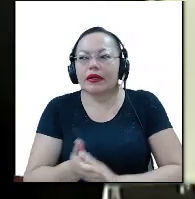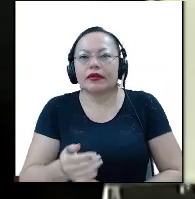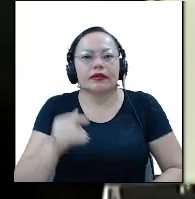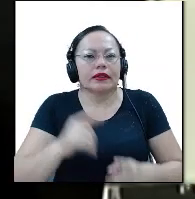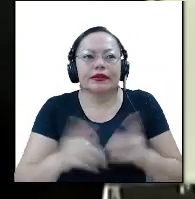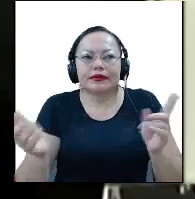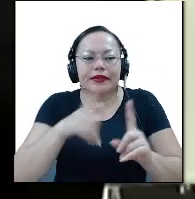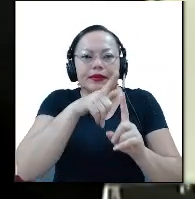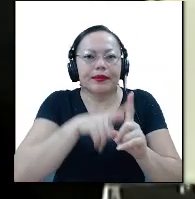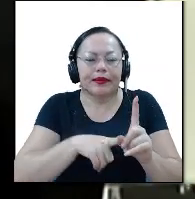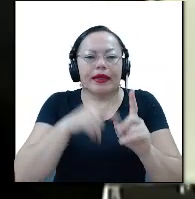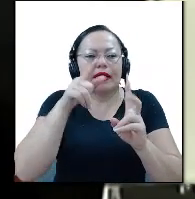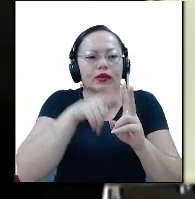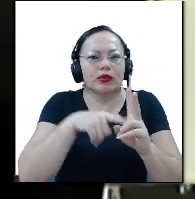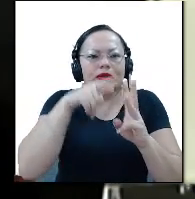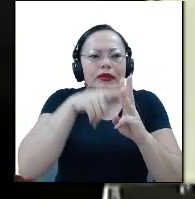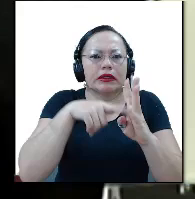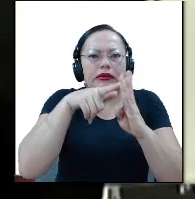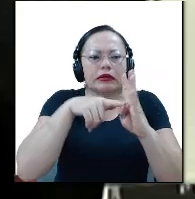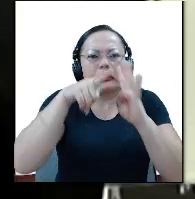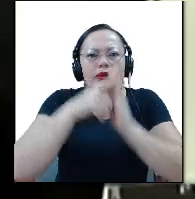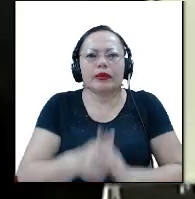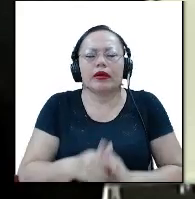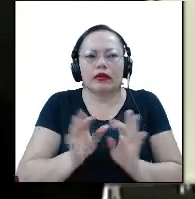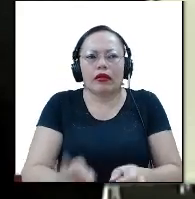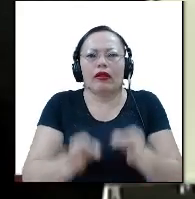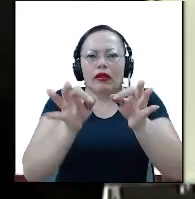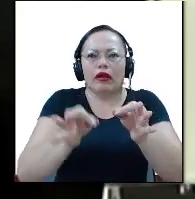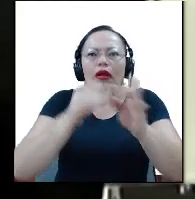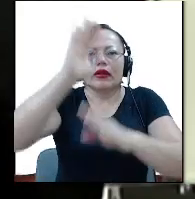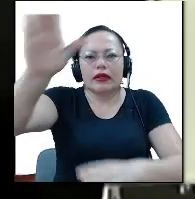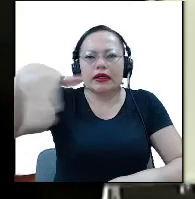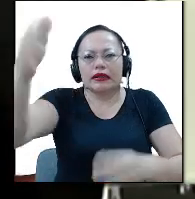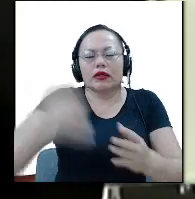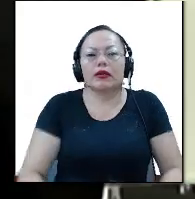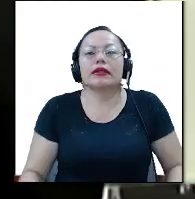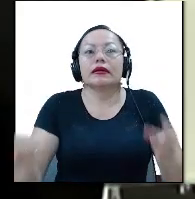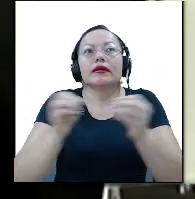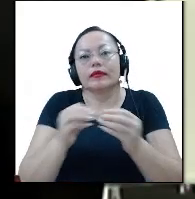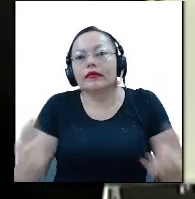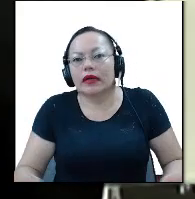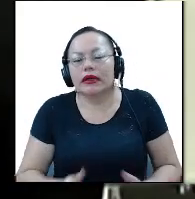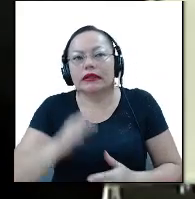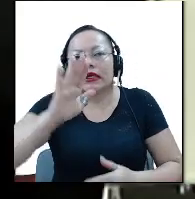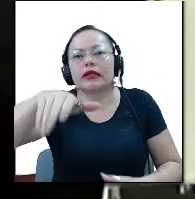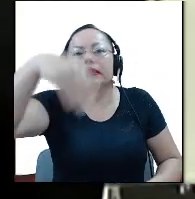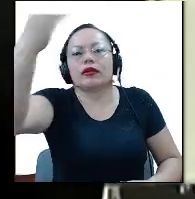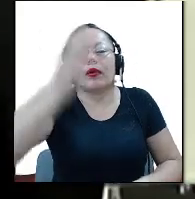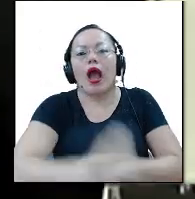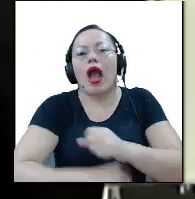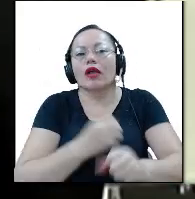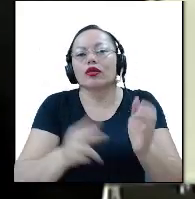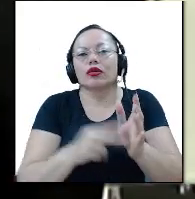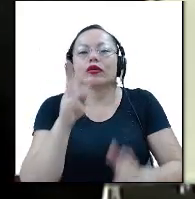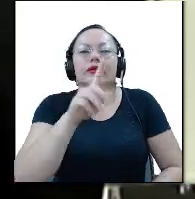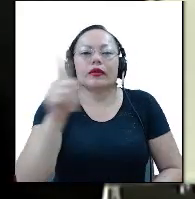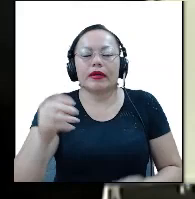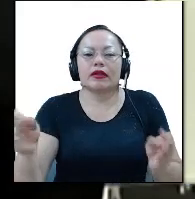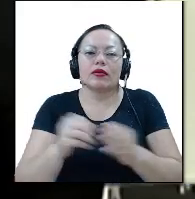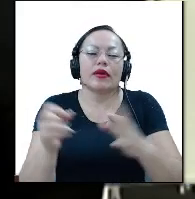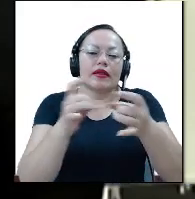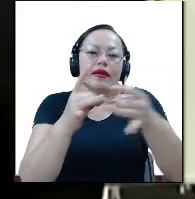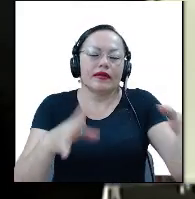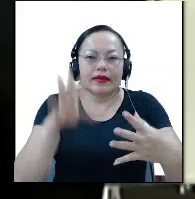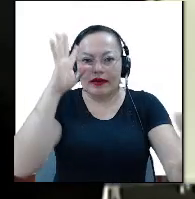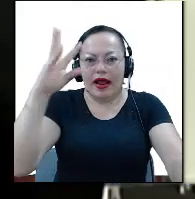pagar en estos meses, 2, 3 o 4 meses, pues serán 2 o 3 o 4 meses que se le posterga para el año próximo o para la fecha en la que usted